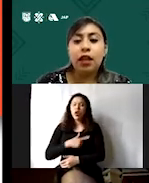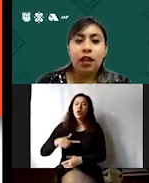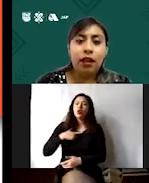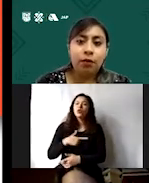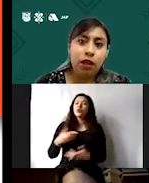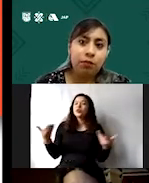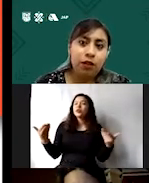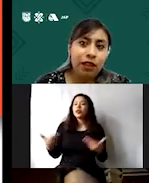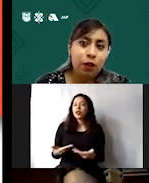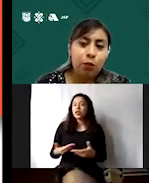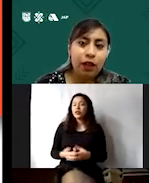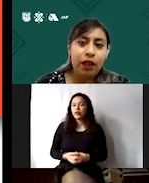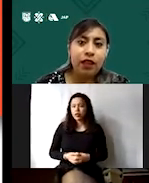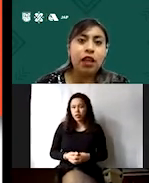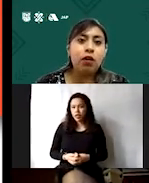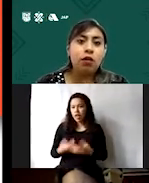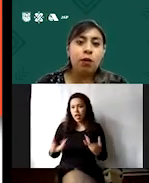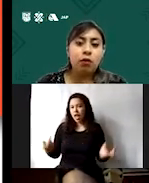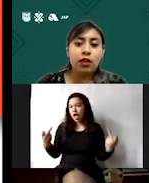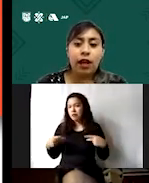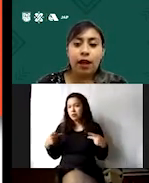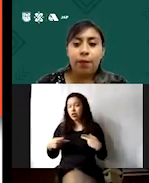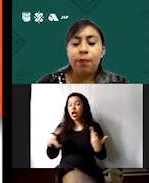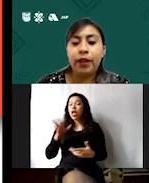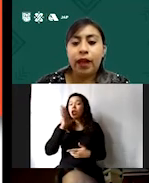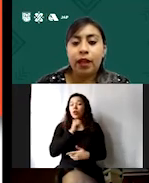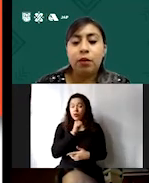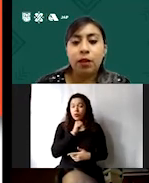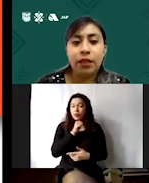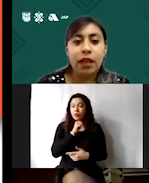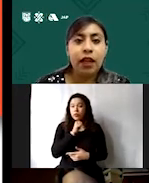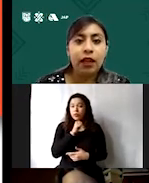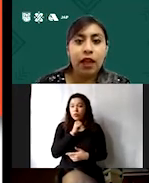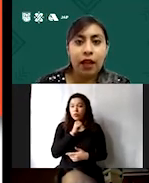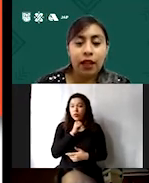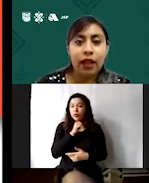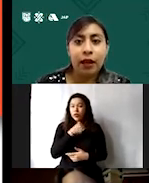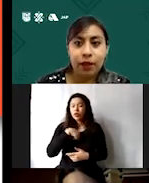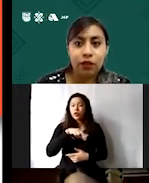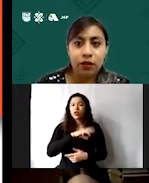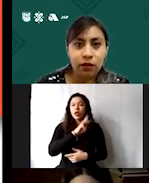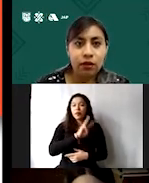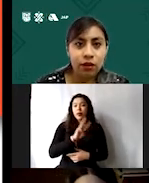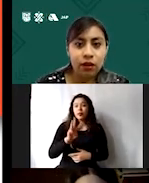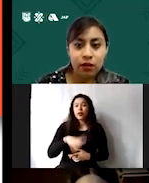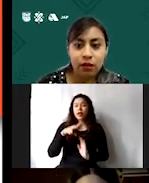presentes y las personas que no puedan hacerlo, les vamos a pasar el link de la